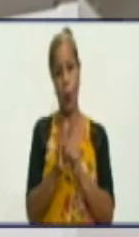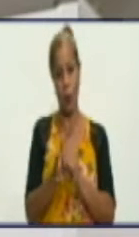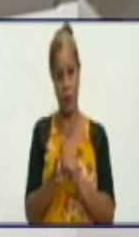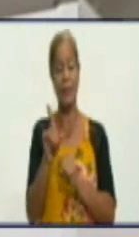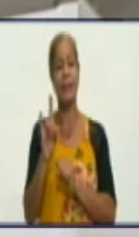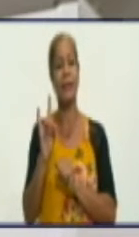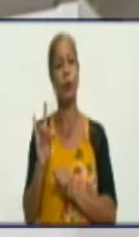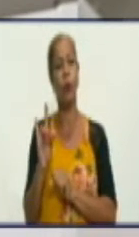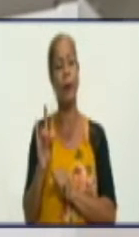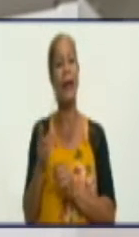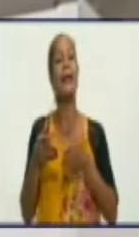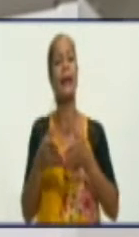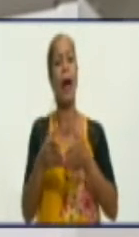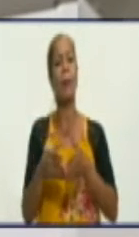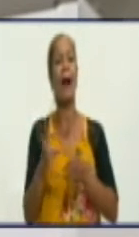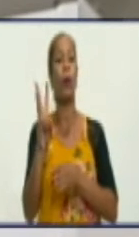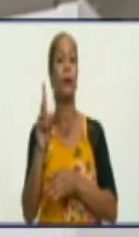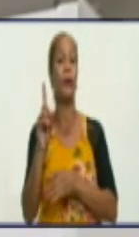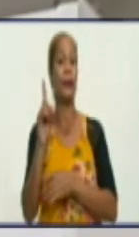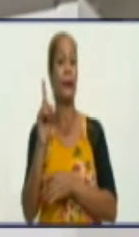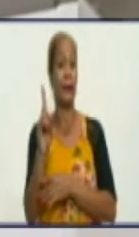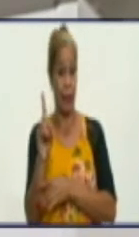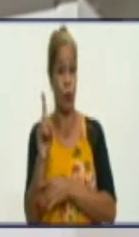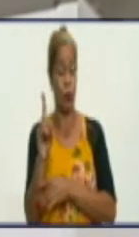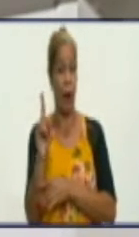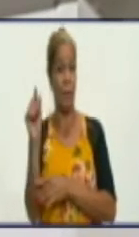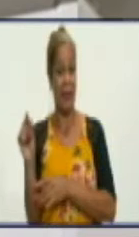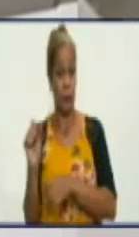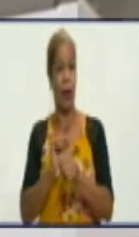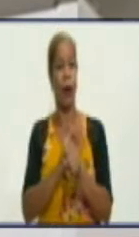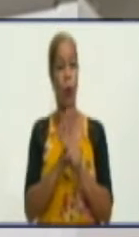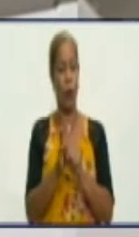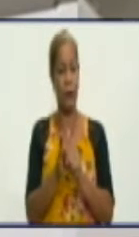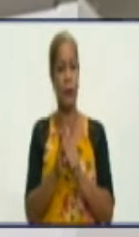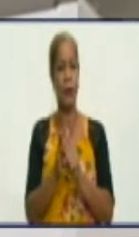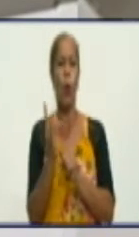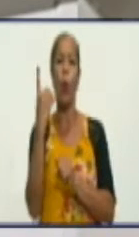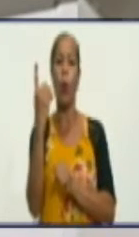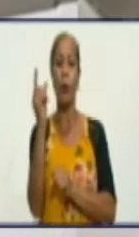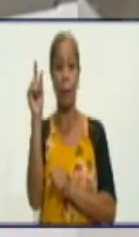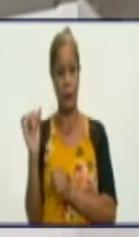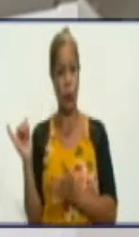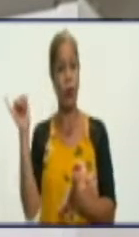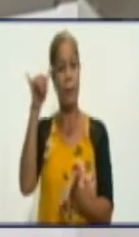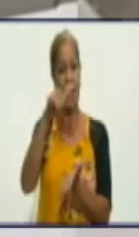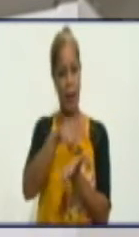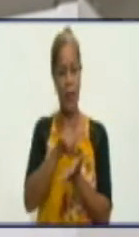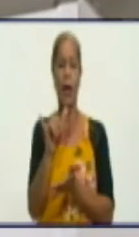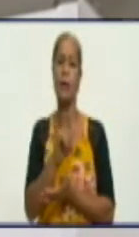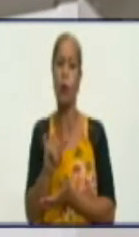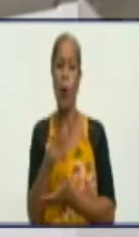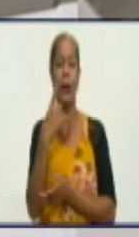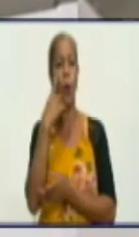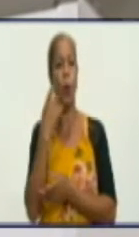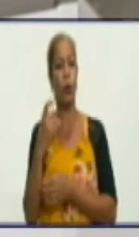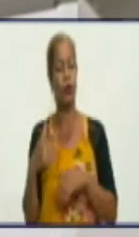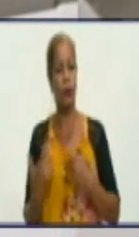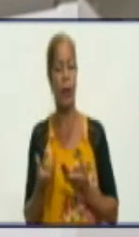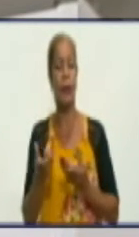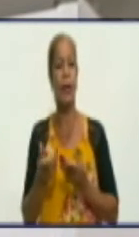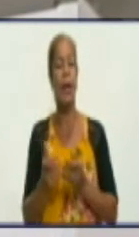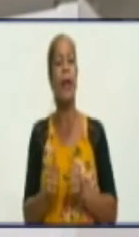Granma con 31 casos, uno importado se registra. Y bueno, nos gustaría conocer también, doctora, sobre cómo se comporta